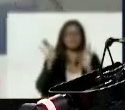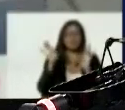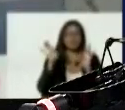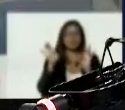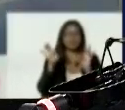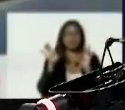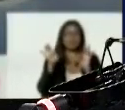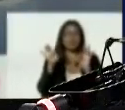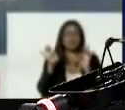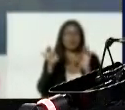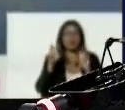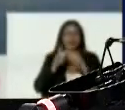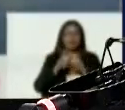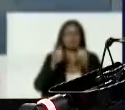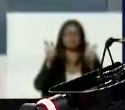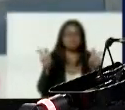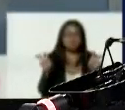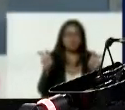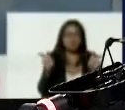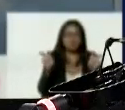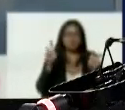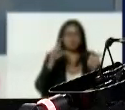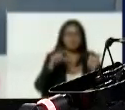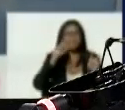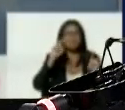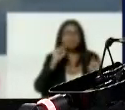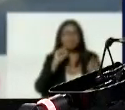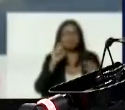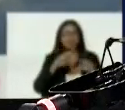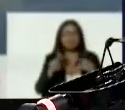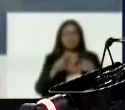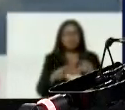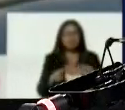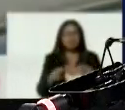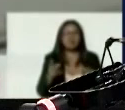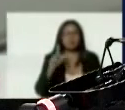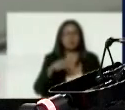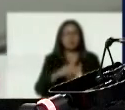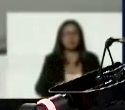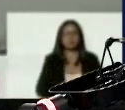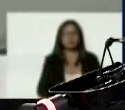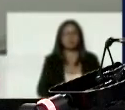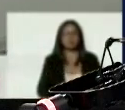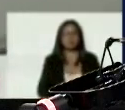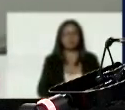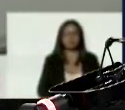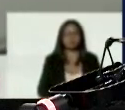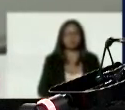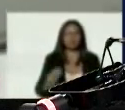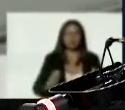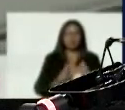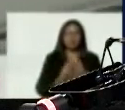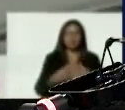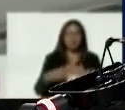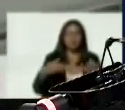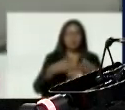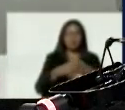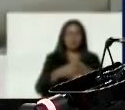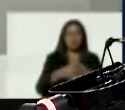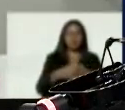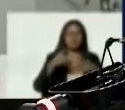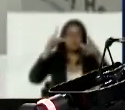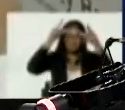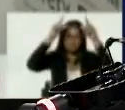que tenga un conocimiento. Lamentablemente eso es lo que ocurrió, y veamos las consecuencias. Las cepas o